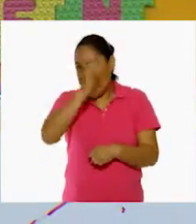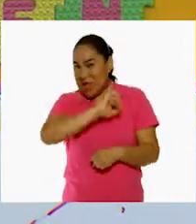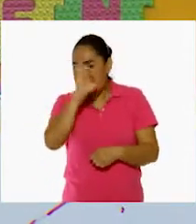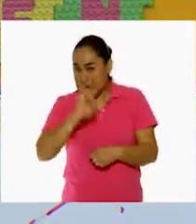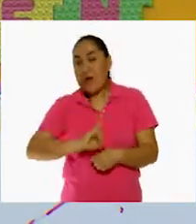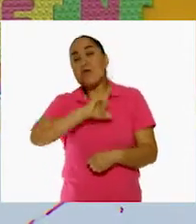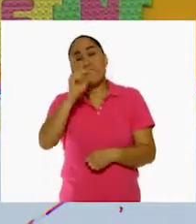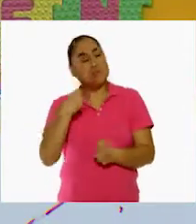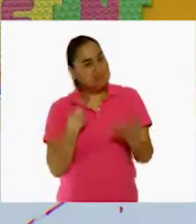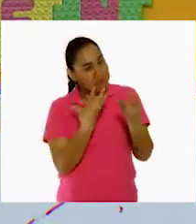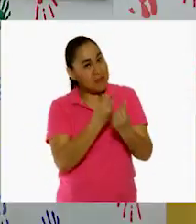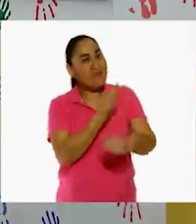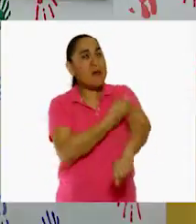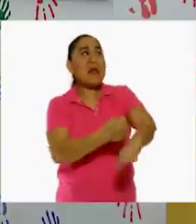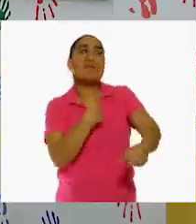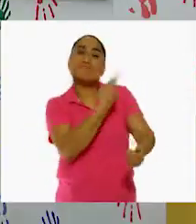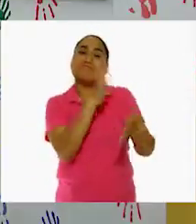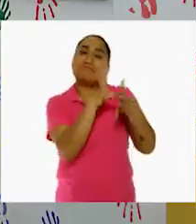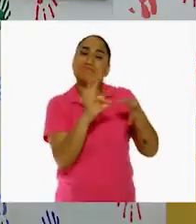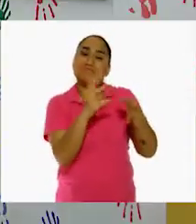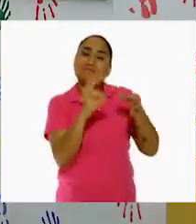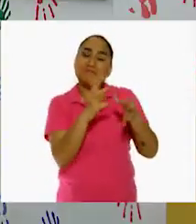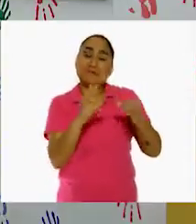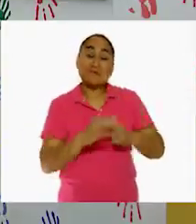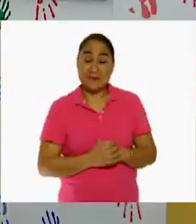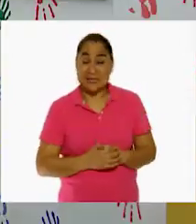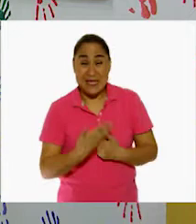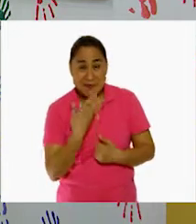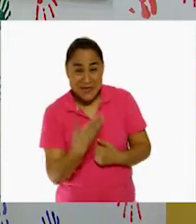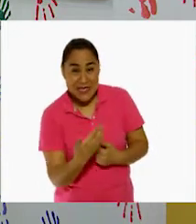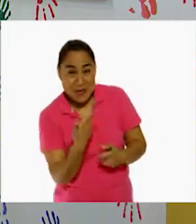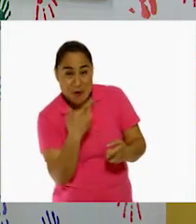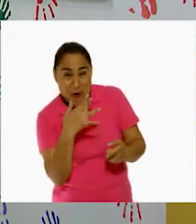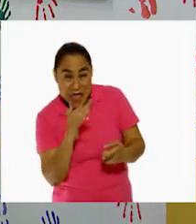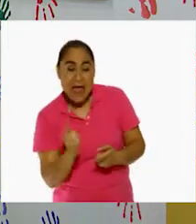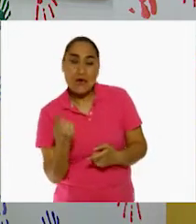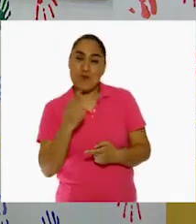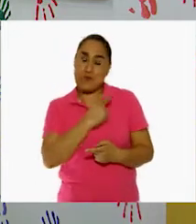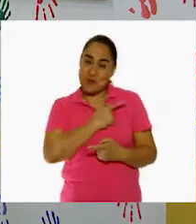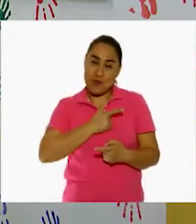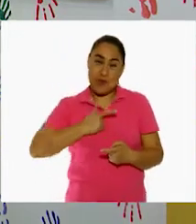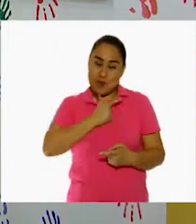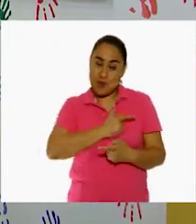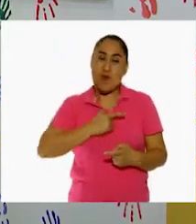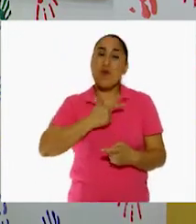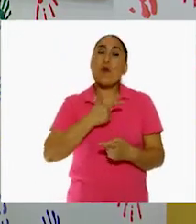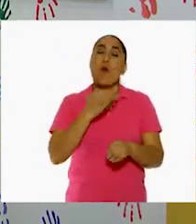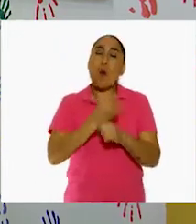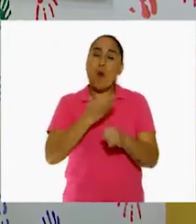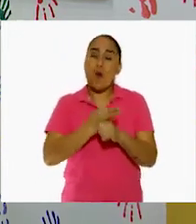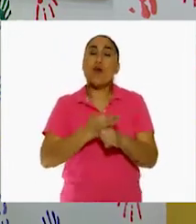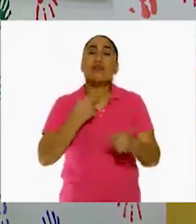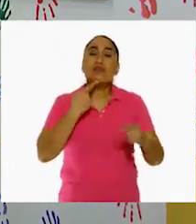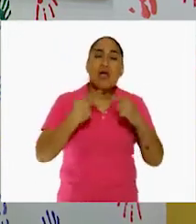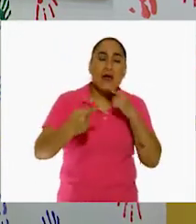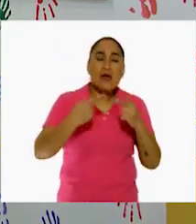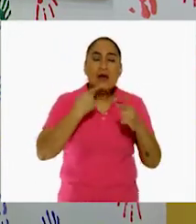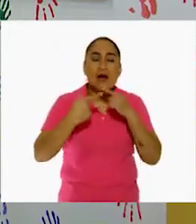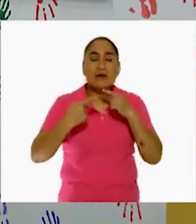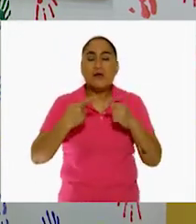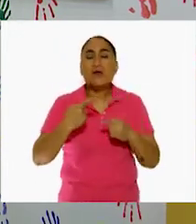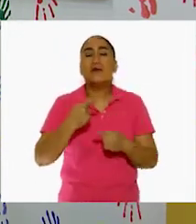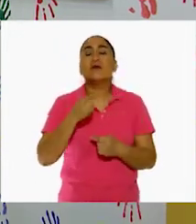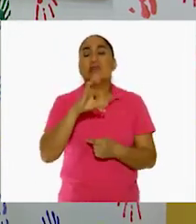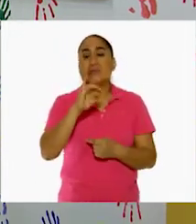toda mi familia. Muy bien, Gloria, nos da alegría que nos hayan compartido este primer diálogo de cívica y